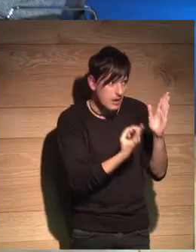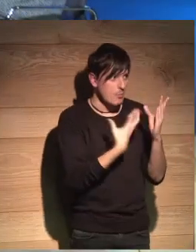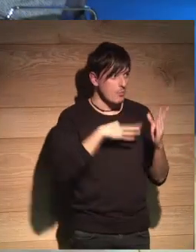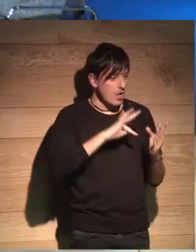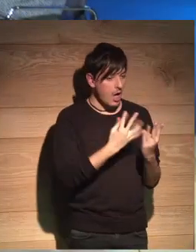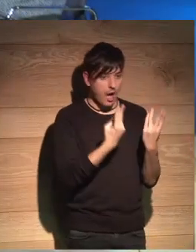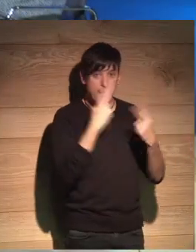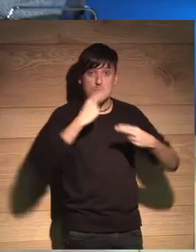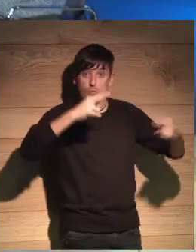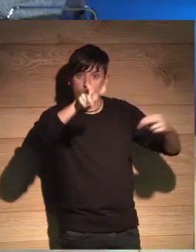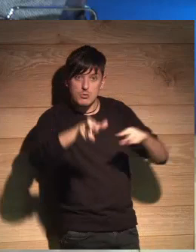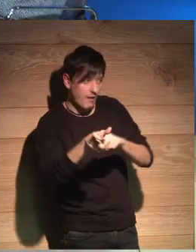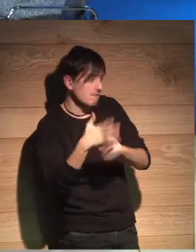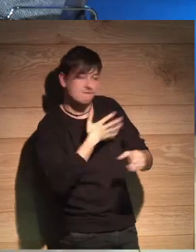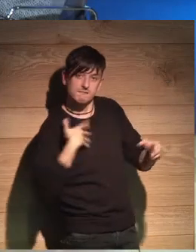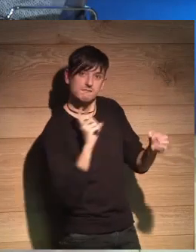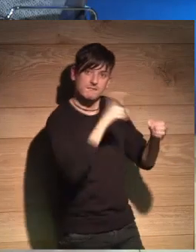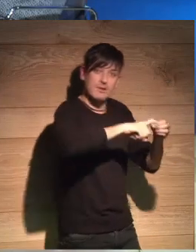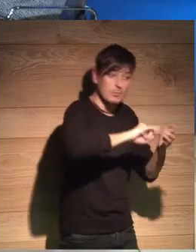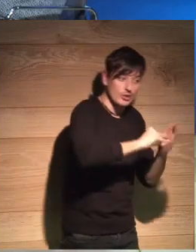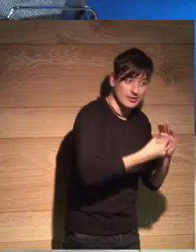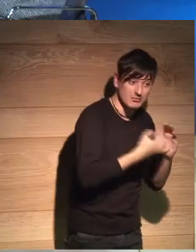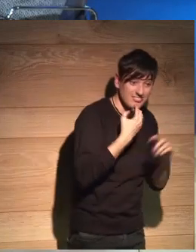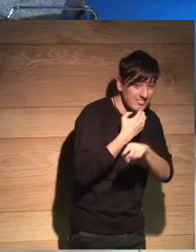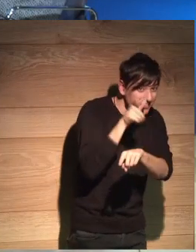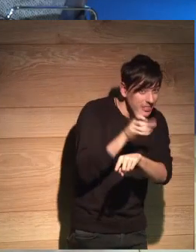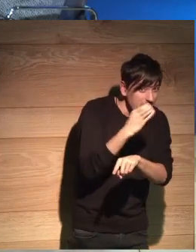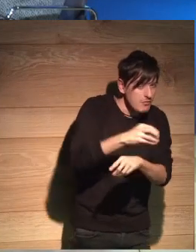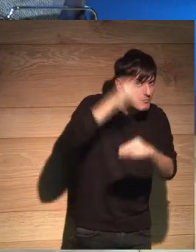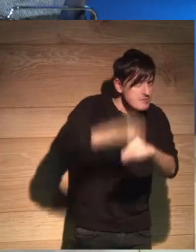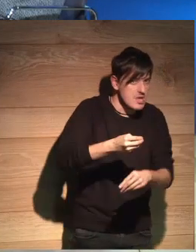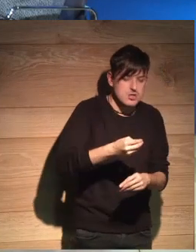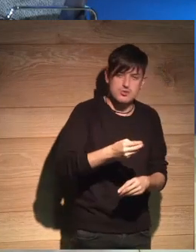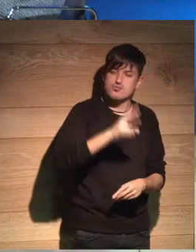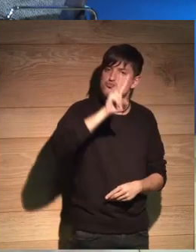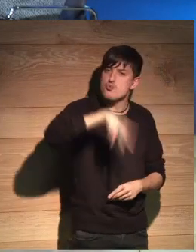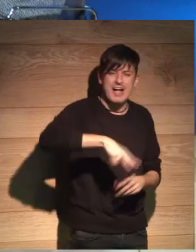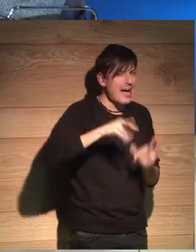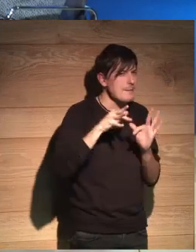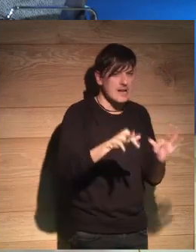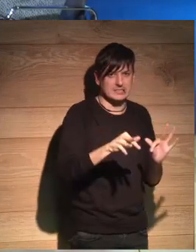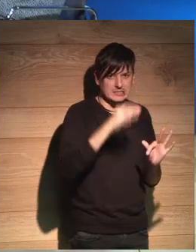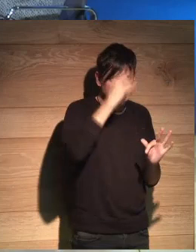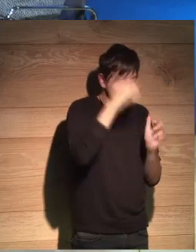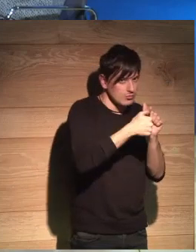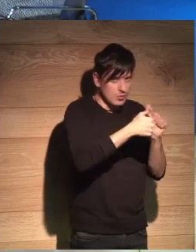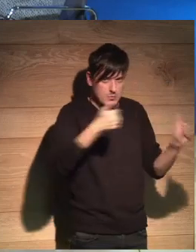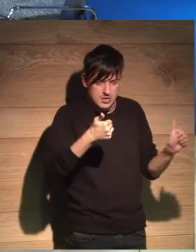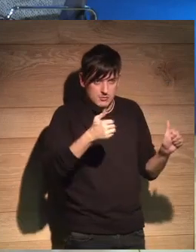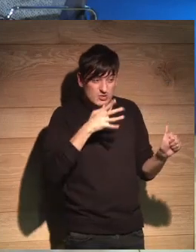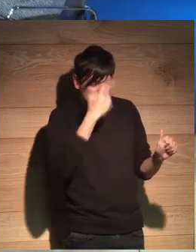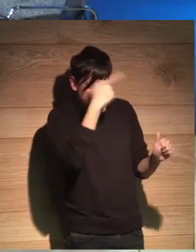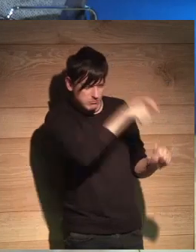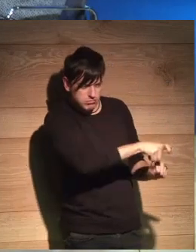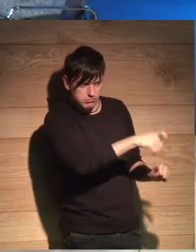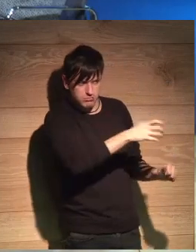haya alguien del público que se sume a tu proyecto, y si es un científico bueno, jamás te va a copiar la idea, porque sabe que tú vas 1000 pueblos por delante, y